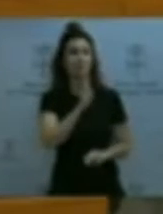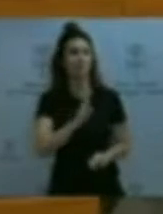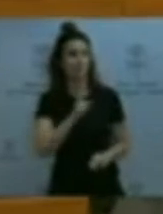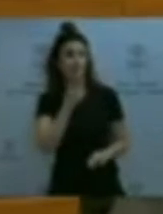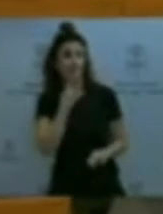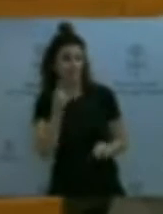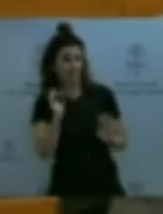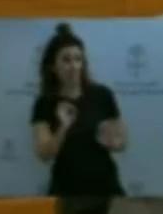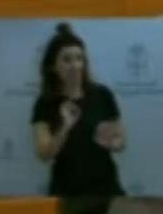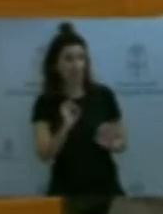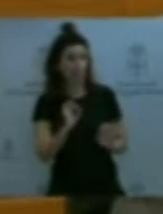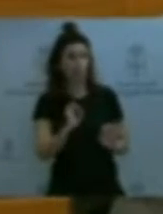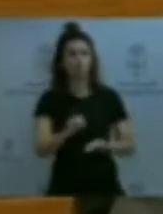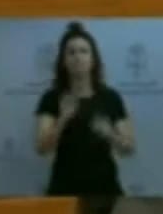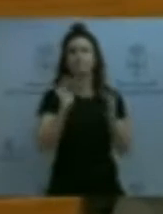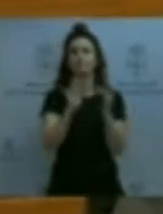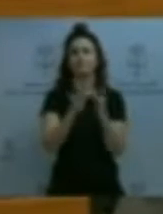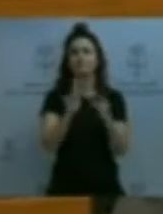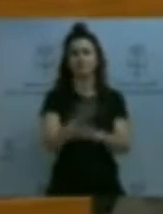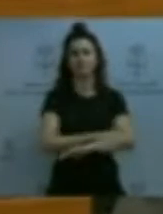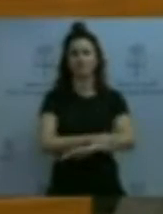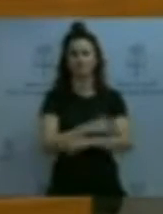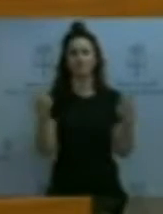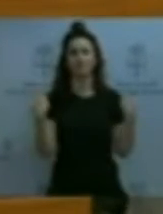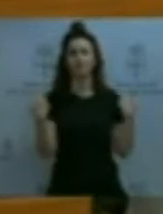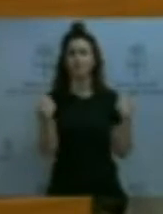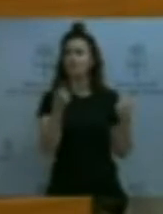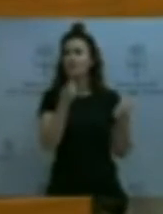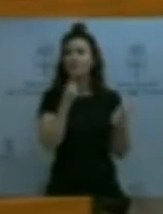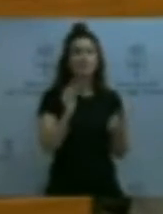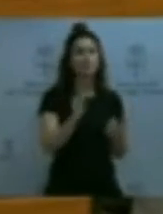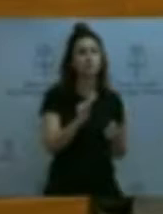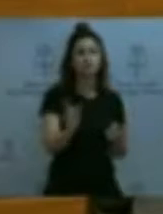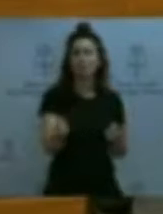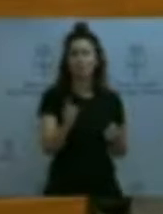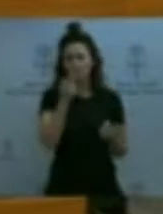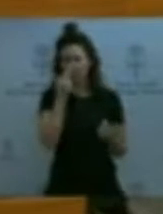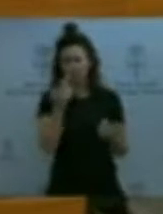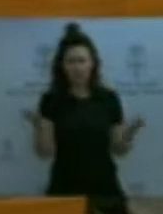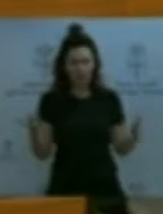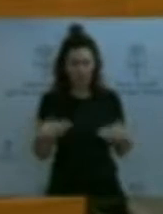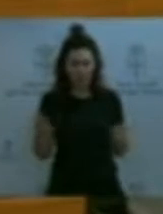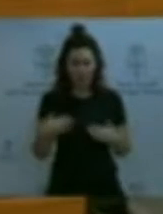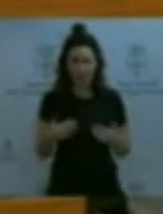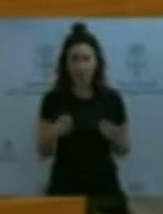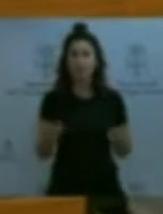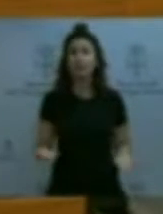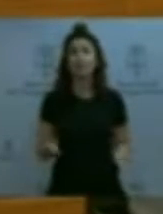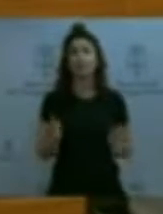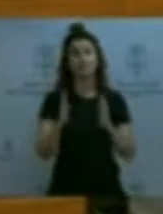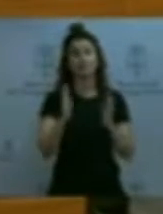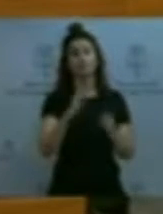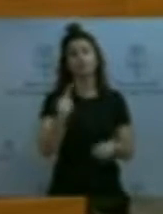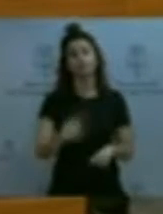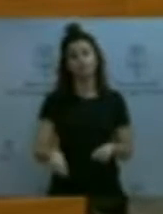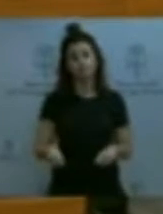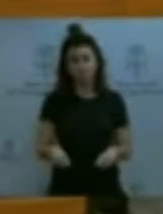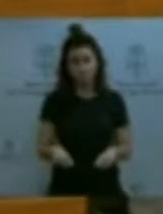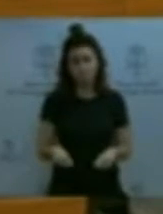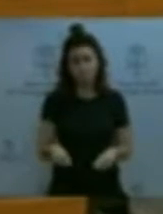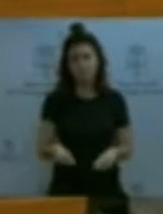habla usted de que no va a instar, que a usted no le interesa instar. ¿Cómo cambian los tiempos, señor Lastra? Porque yo recuerdo a lo largo de esta legislatura qué tono